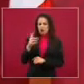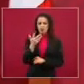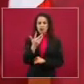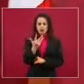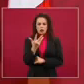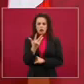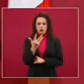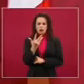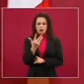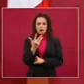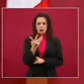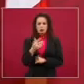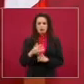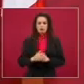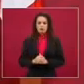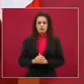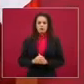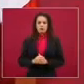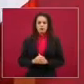Neutrales, 5.